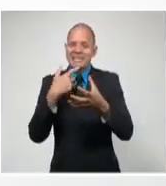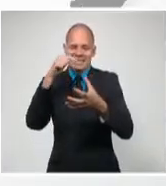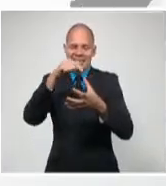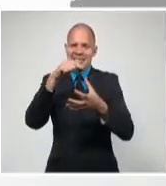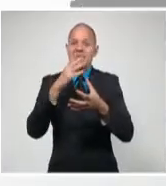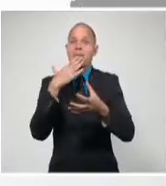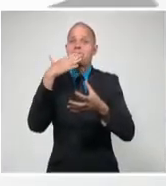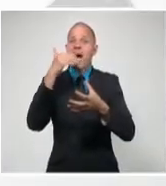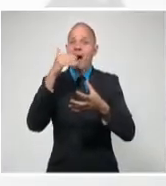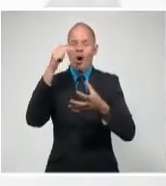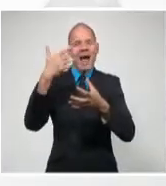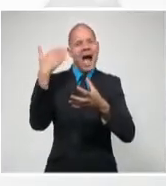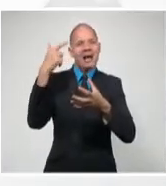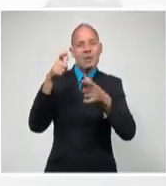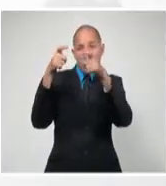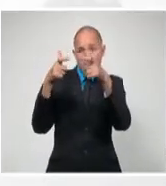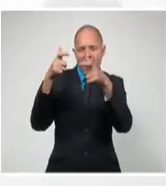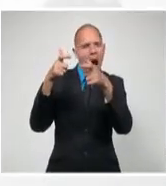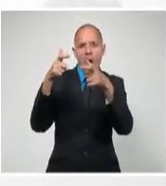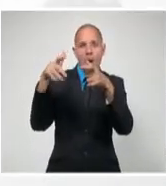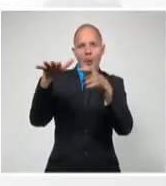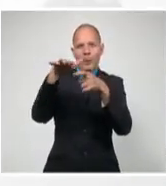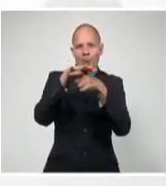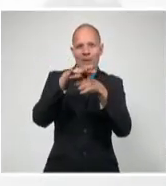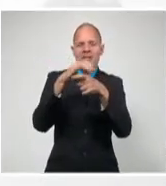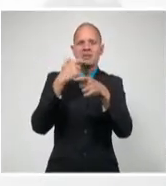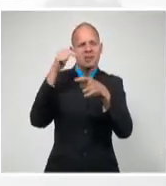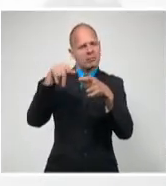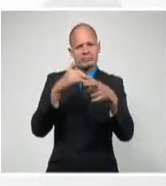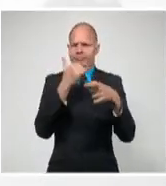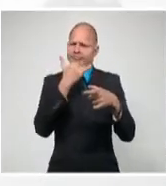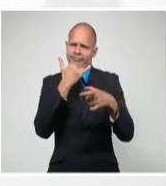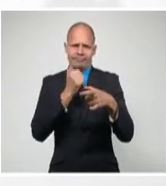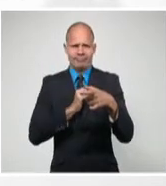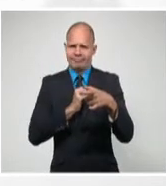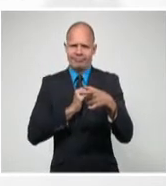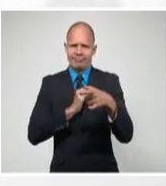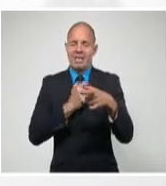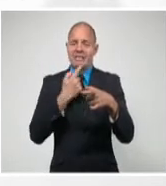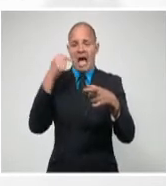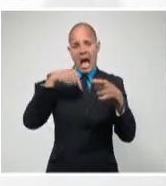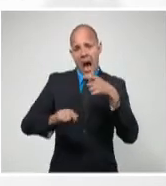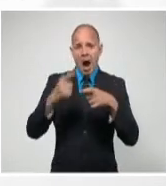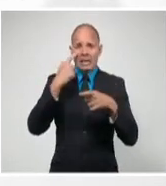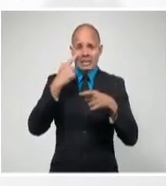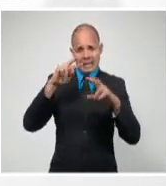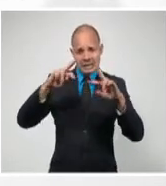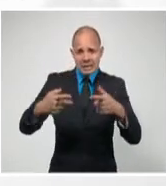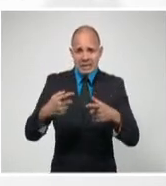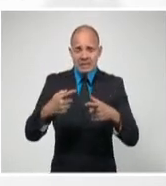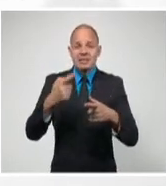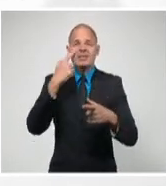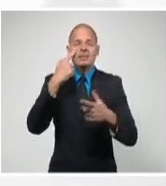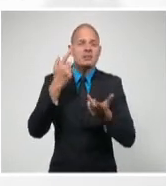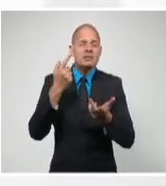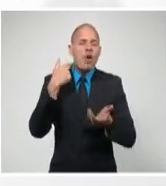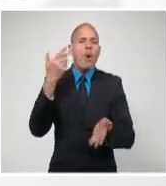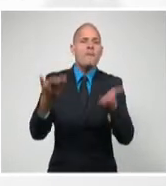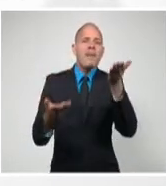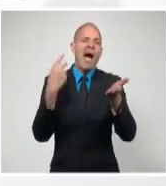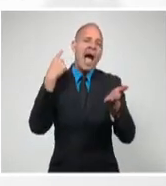limitados. De hecho, las principales estaciones de observación registran niveles más altos de dióxido de carbono si se comparan con